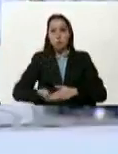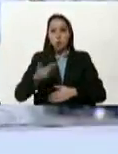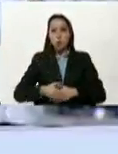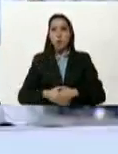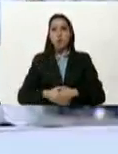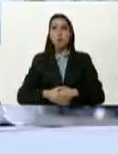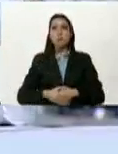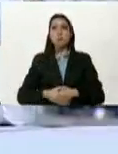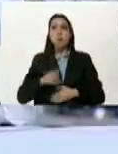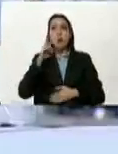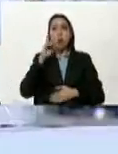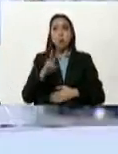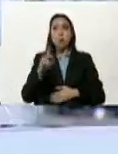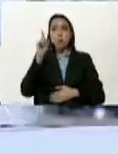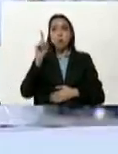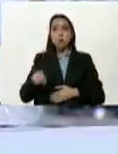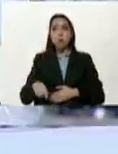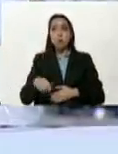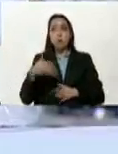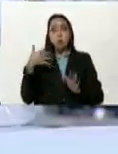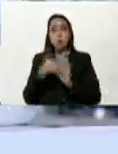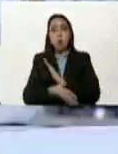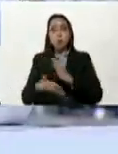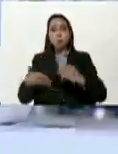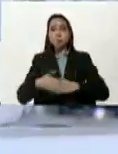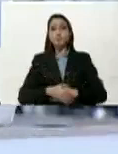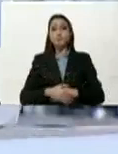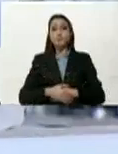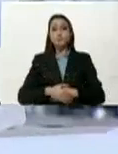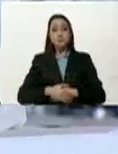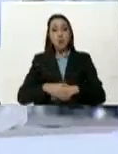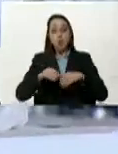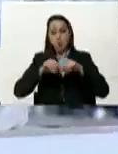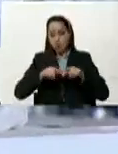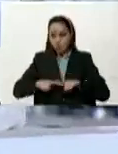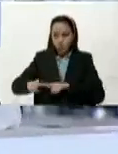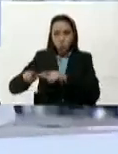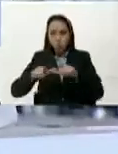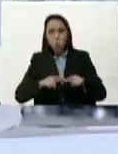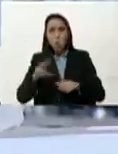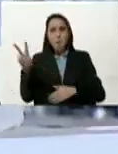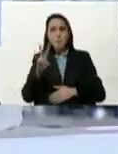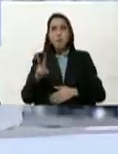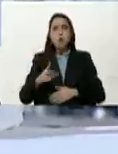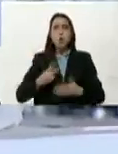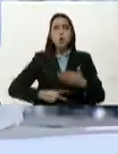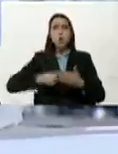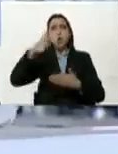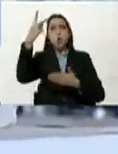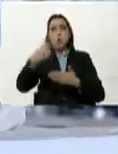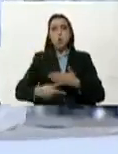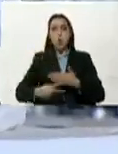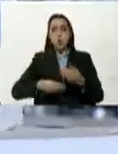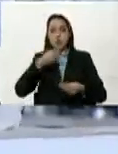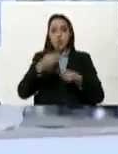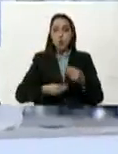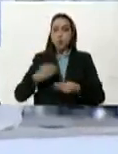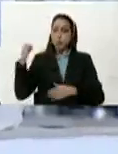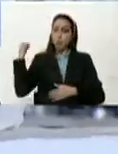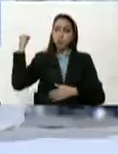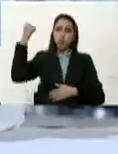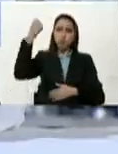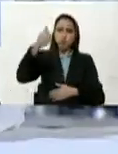bueno y el tubazo que usted tiene allí de una región de nuestro país donde un proyecto que duró por muchos años